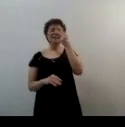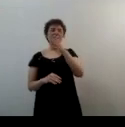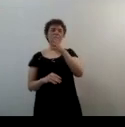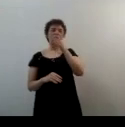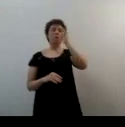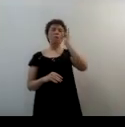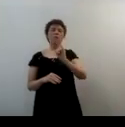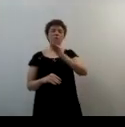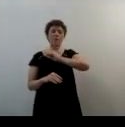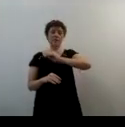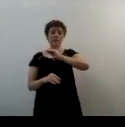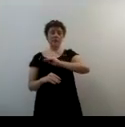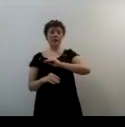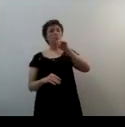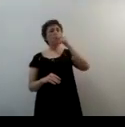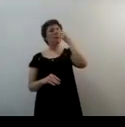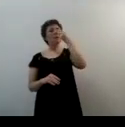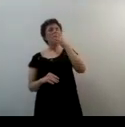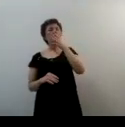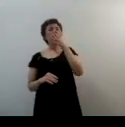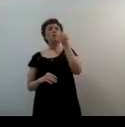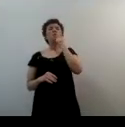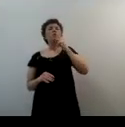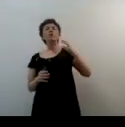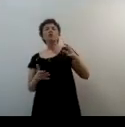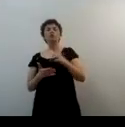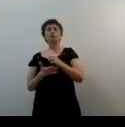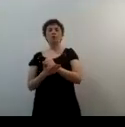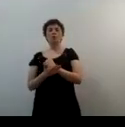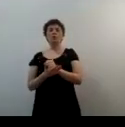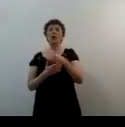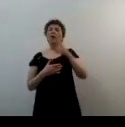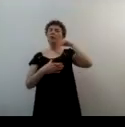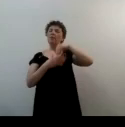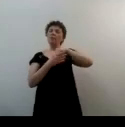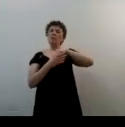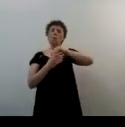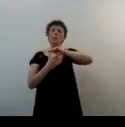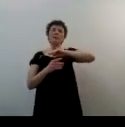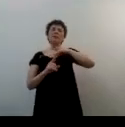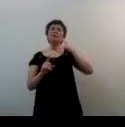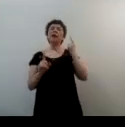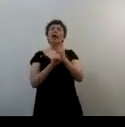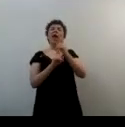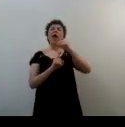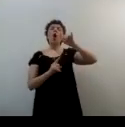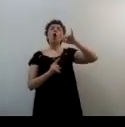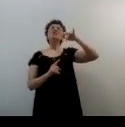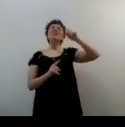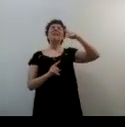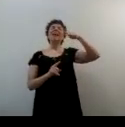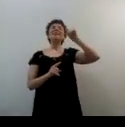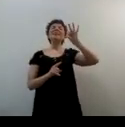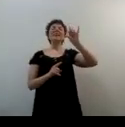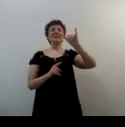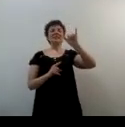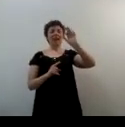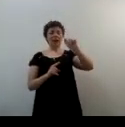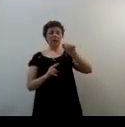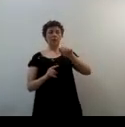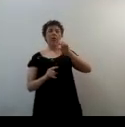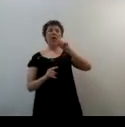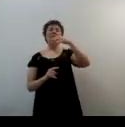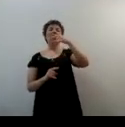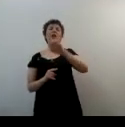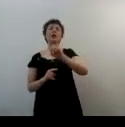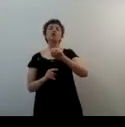interesan porque de todas las frutas es las que tienen mayor contenido en antioxidantes. Y luego, arándanos, mora, grosellas, que